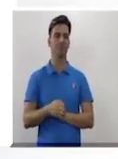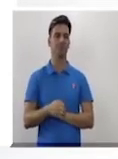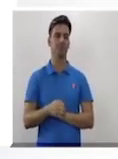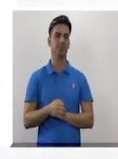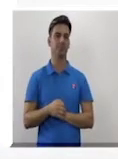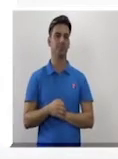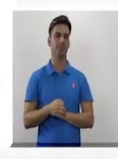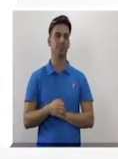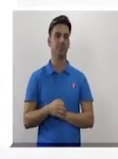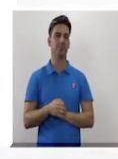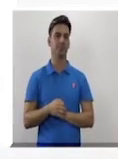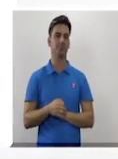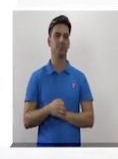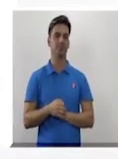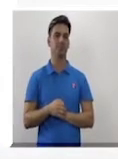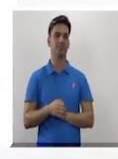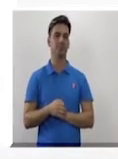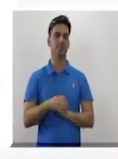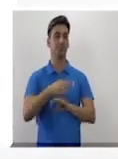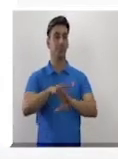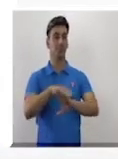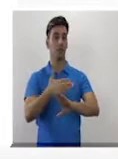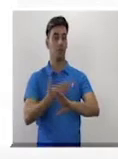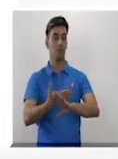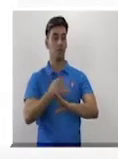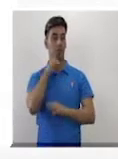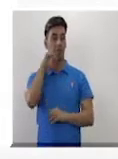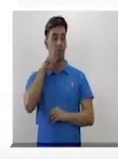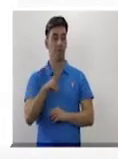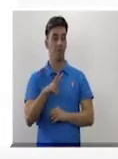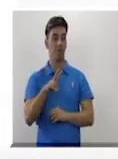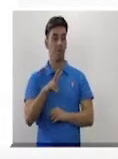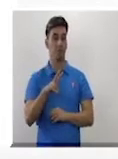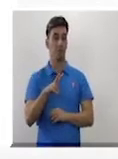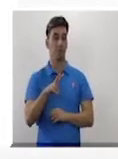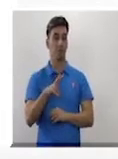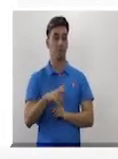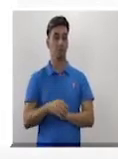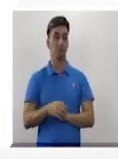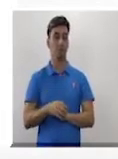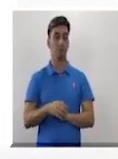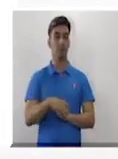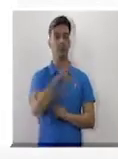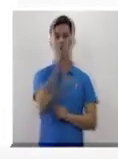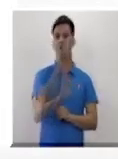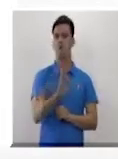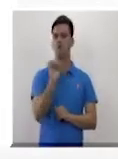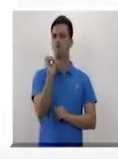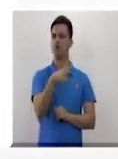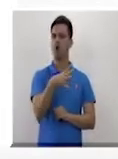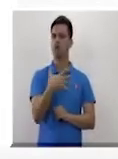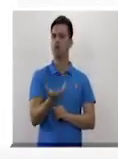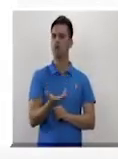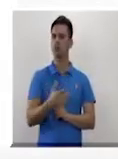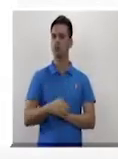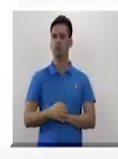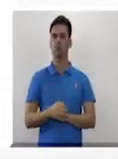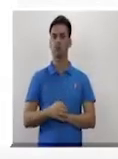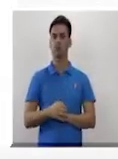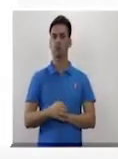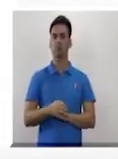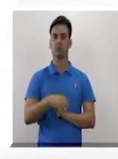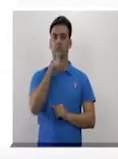Luego nos dice que escribamos si es verdadero o falso según corresponda y que